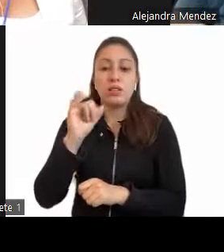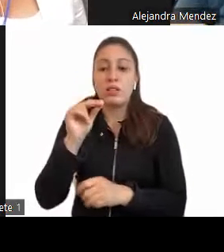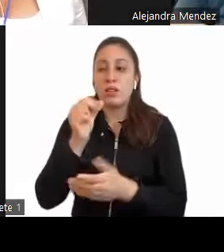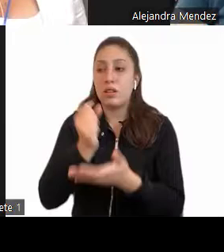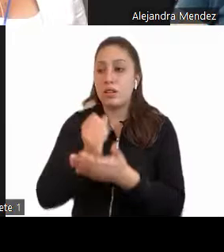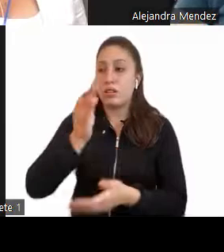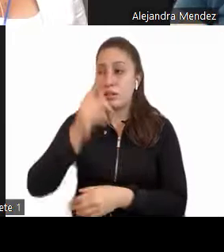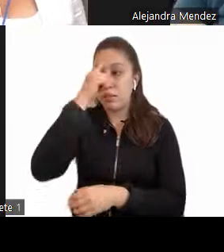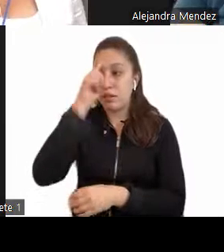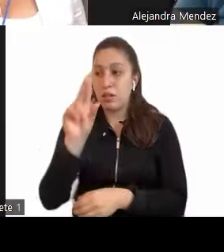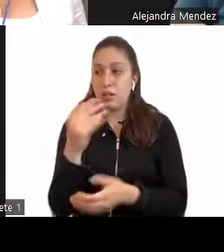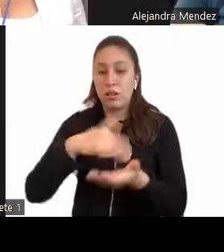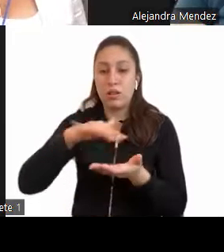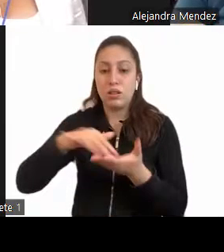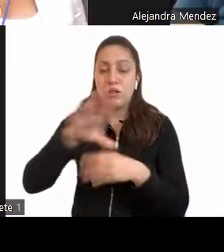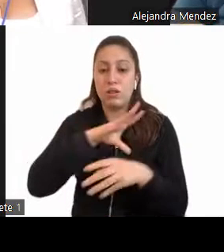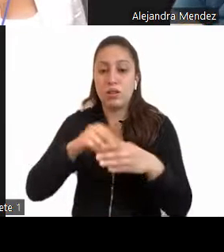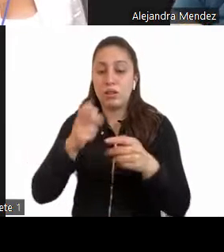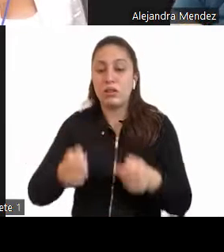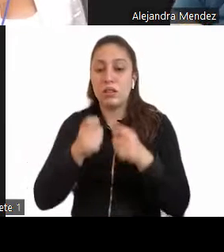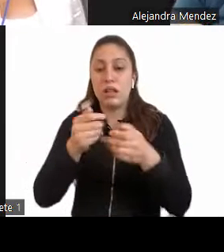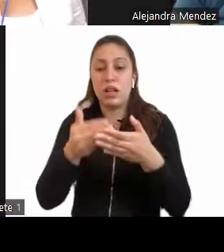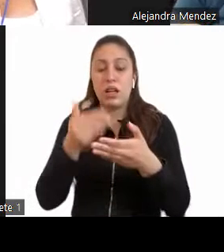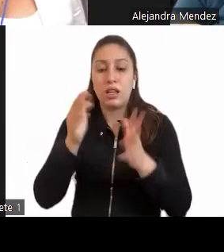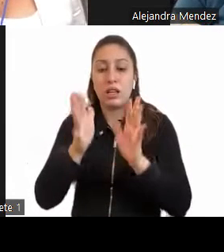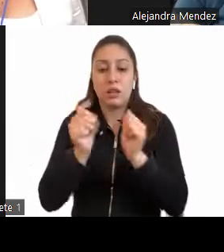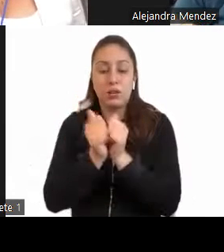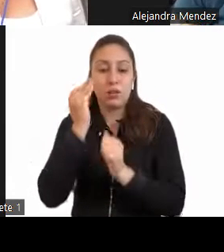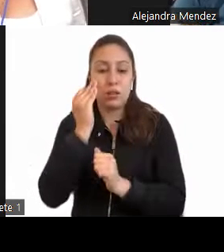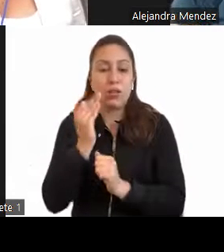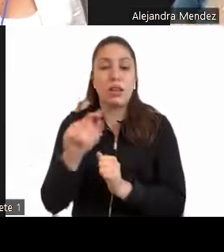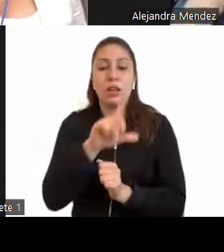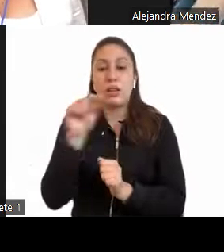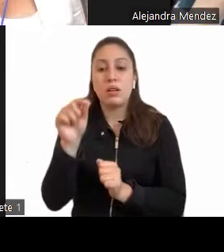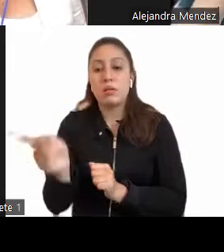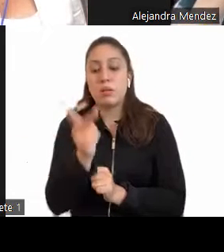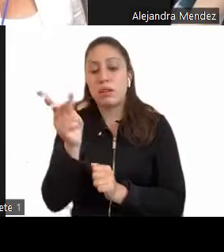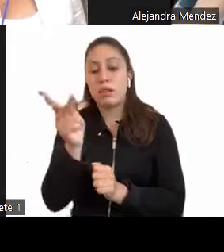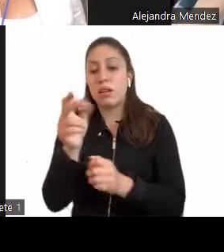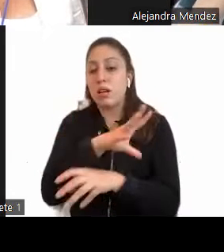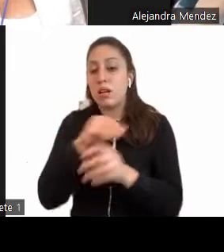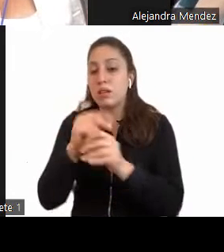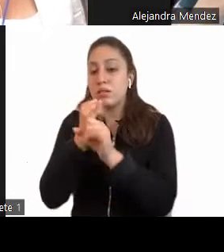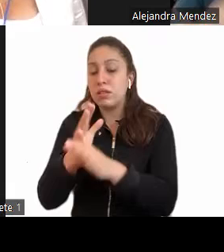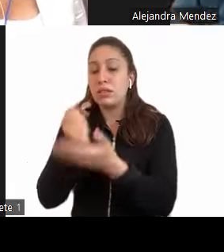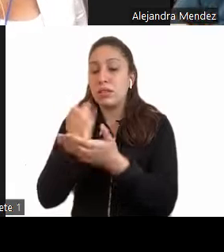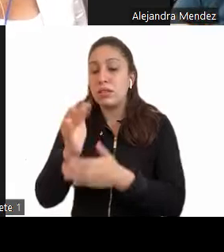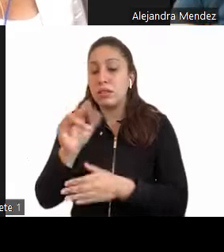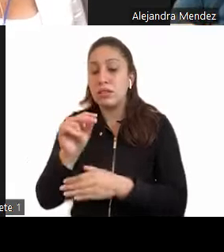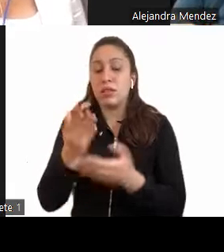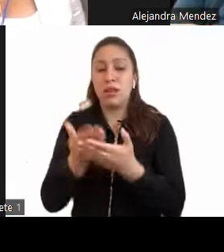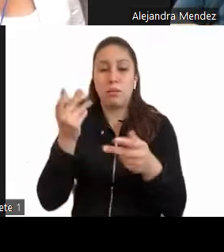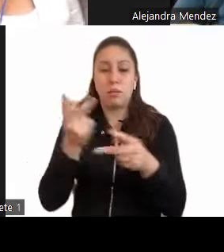ya que fue distribuida previamente, y se someta a votación si es de aprobarse el acta de la sesión de la Comisión de Gestión Integral del